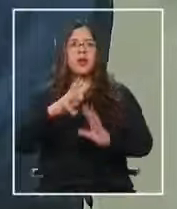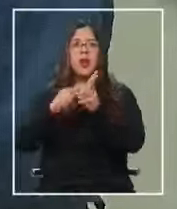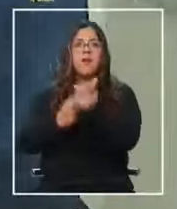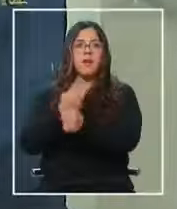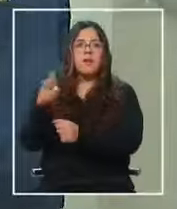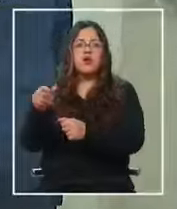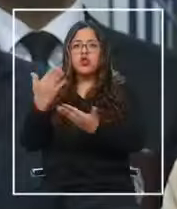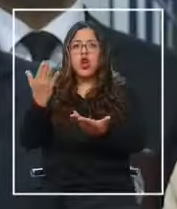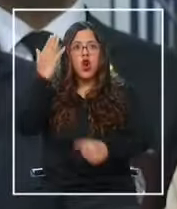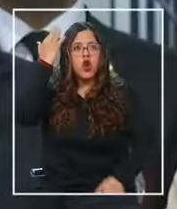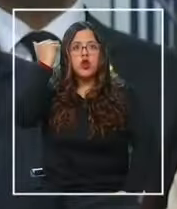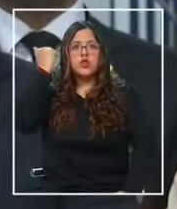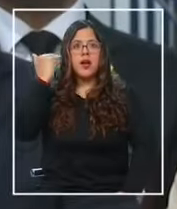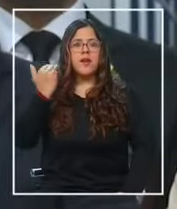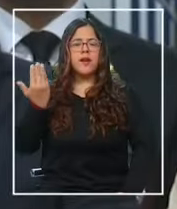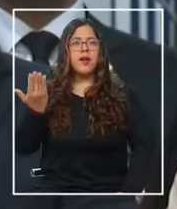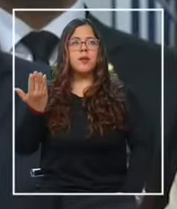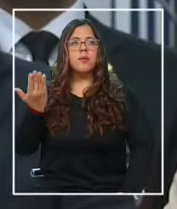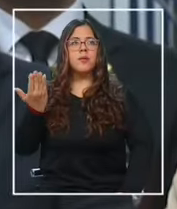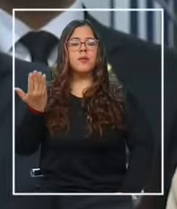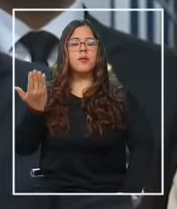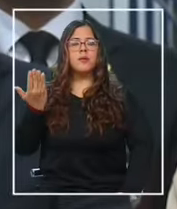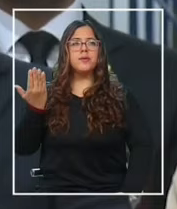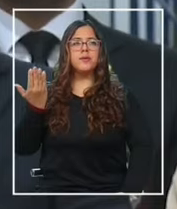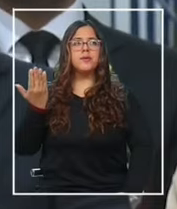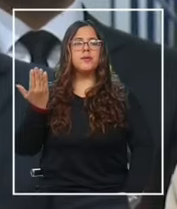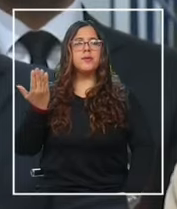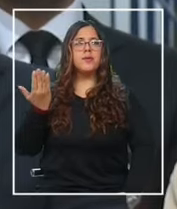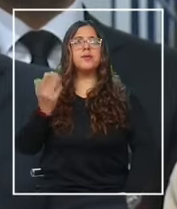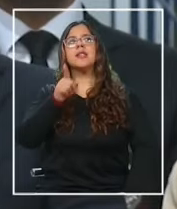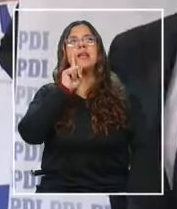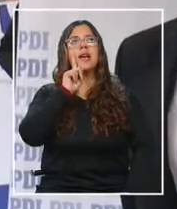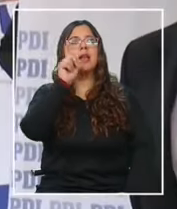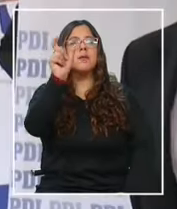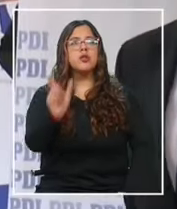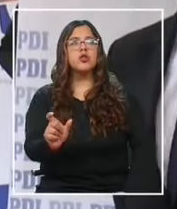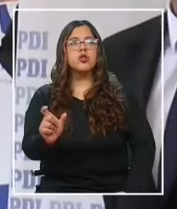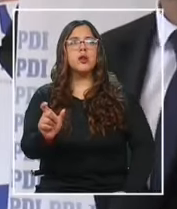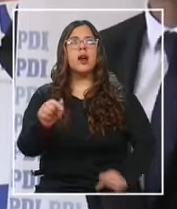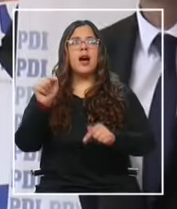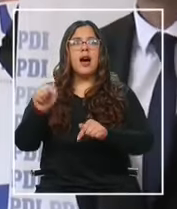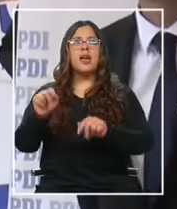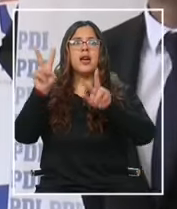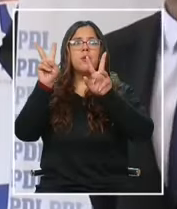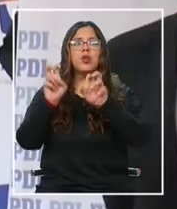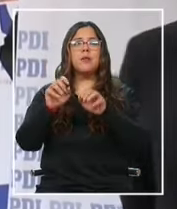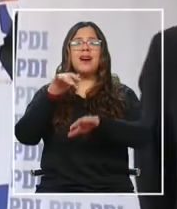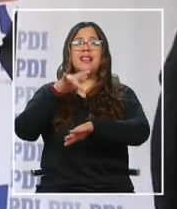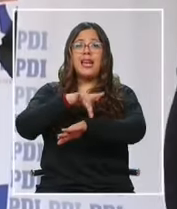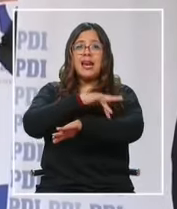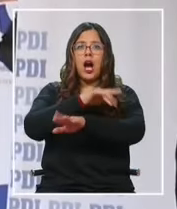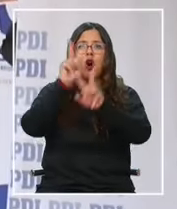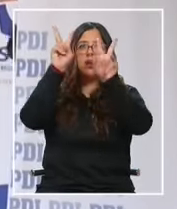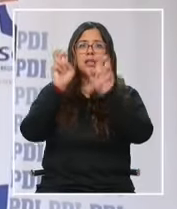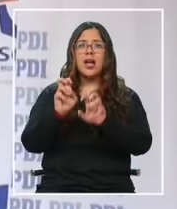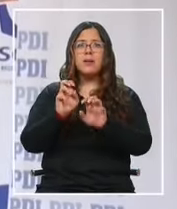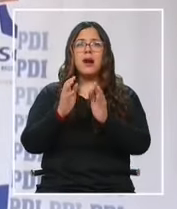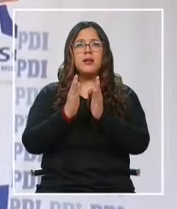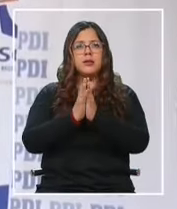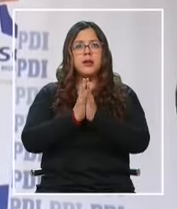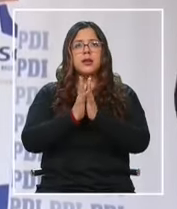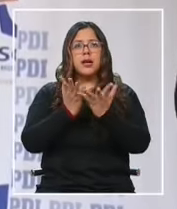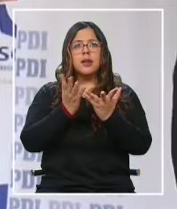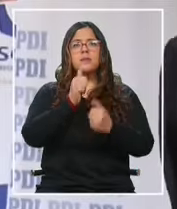familia, así que se desconoce la identidad de esta persona. Prefiero, por la prudencia y por lo delicado del tema, mantener